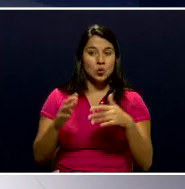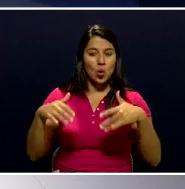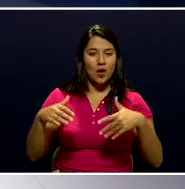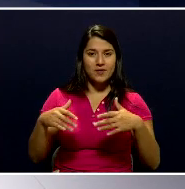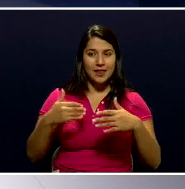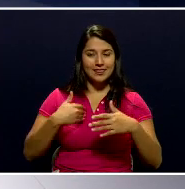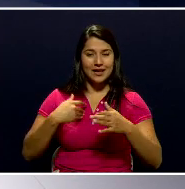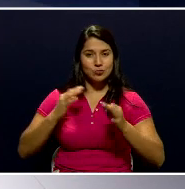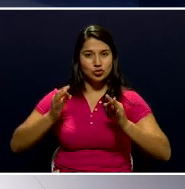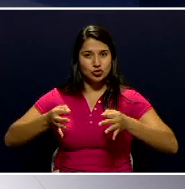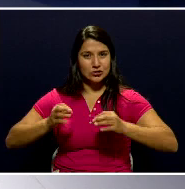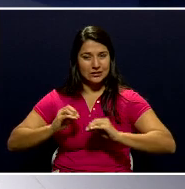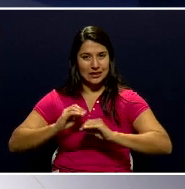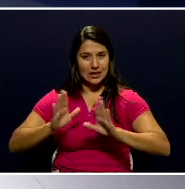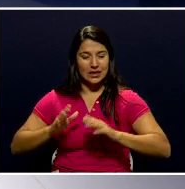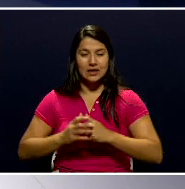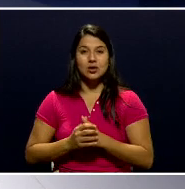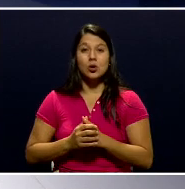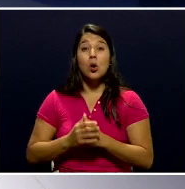se nos ha olvidado un poco